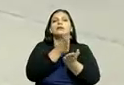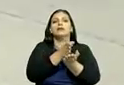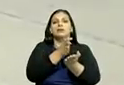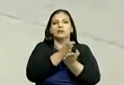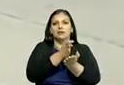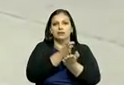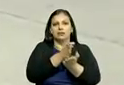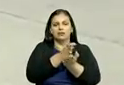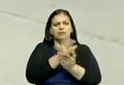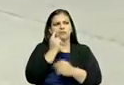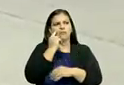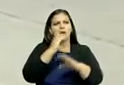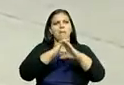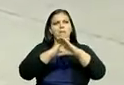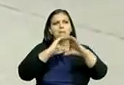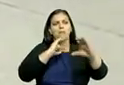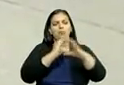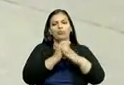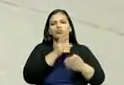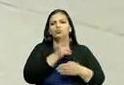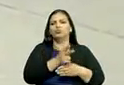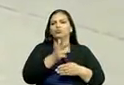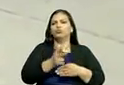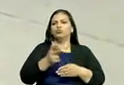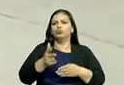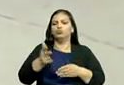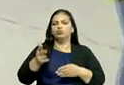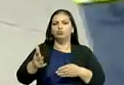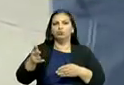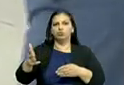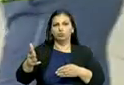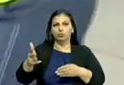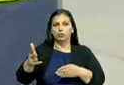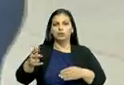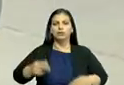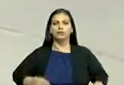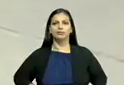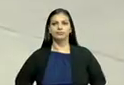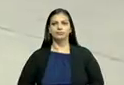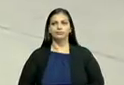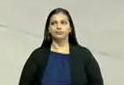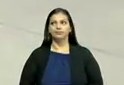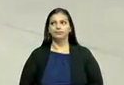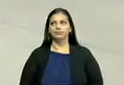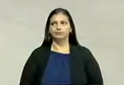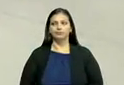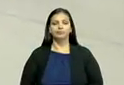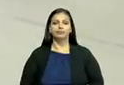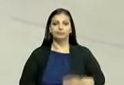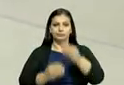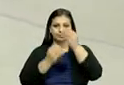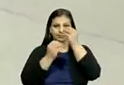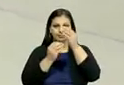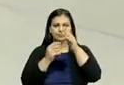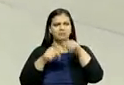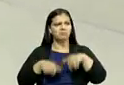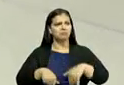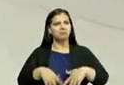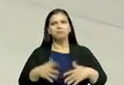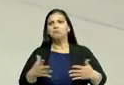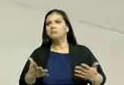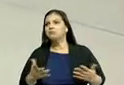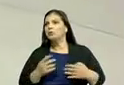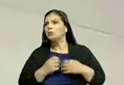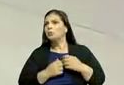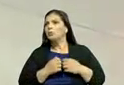andenes de los buses interprovinciales de la terminal terrestre de guayaquil antes de comentarles acerca del ambiente o la situación